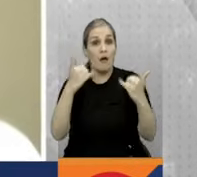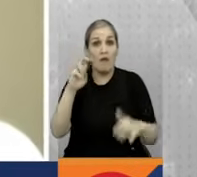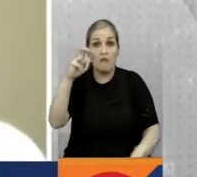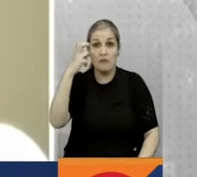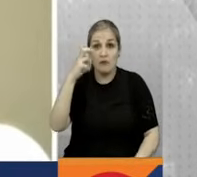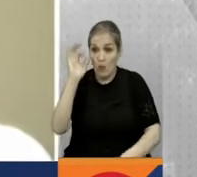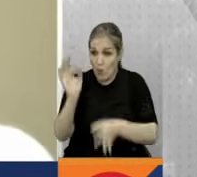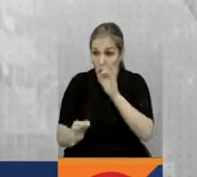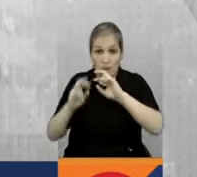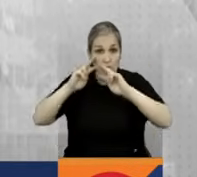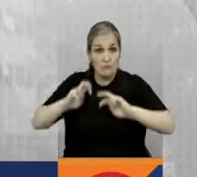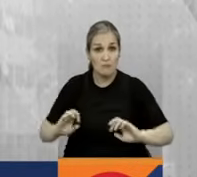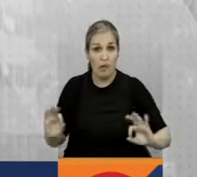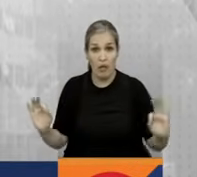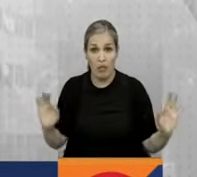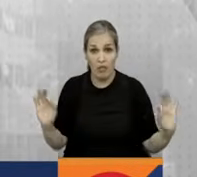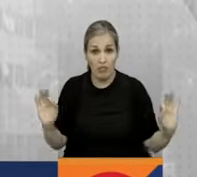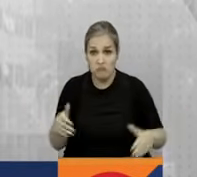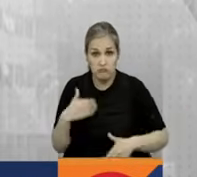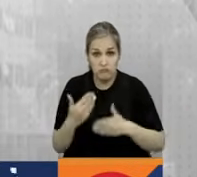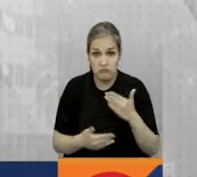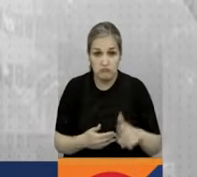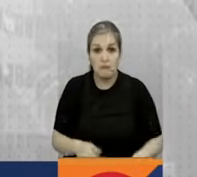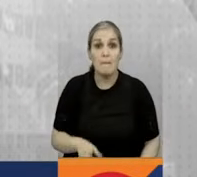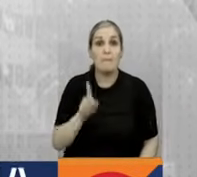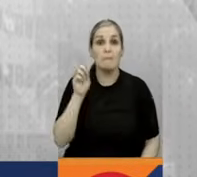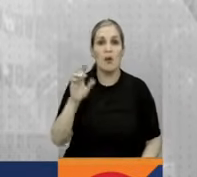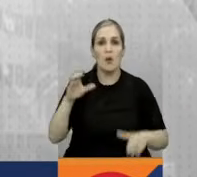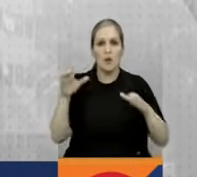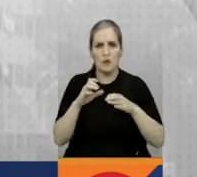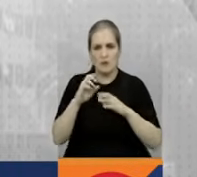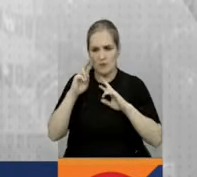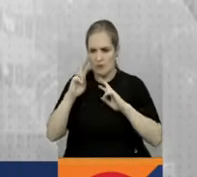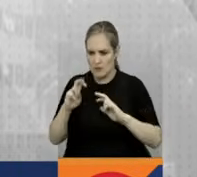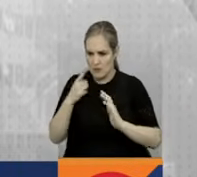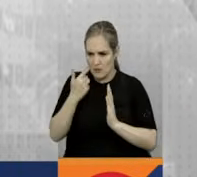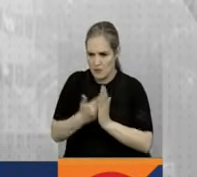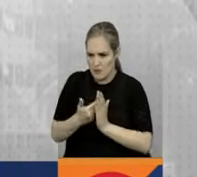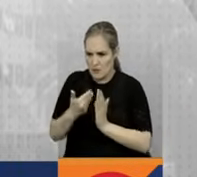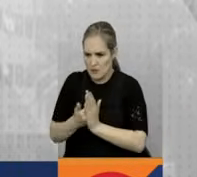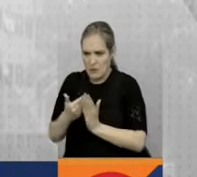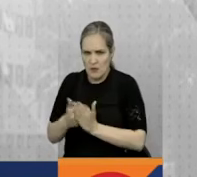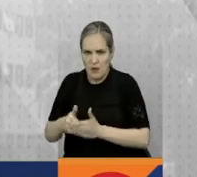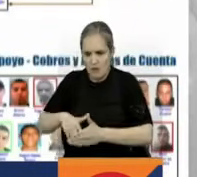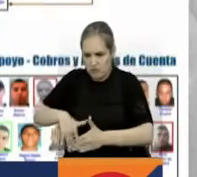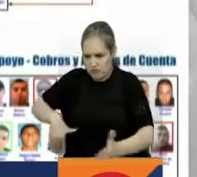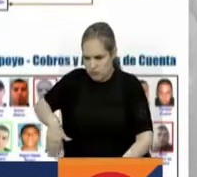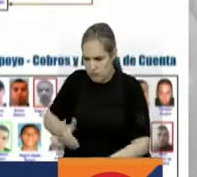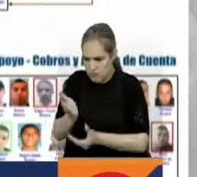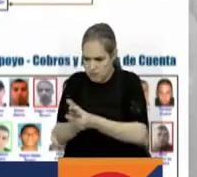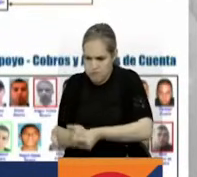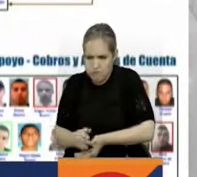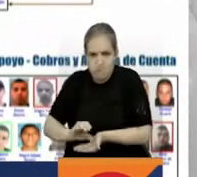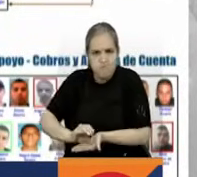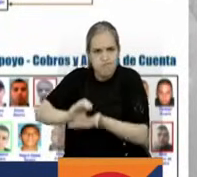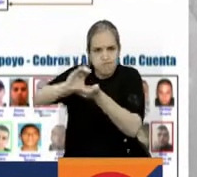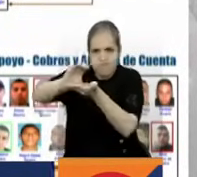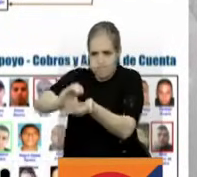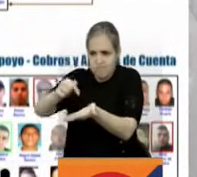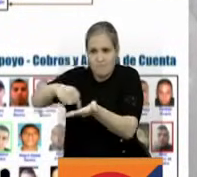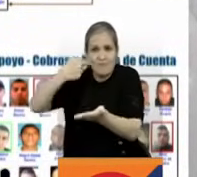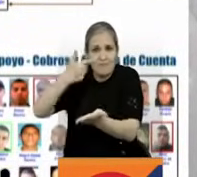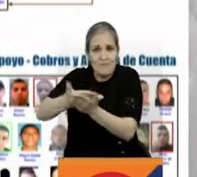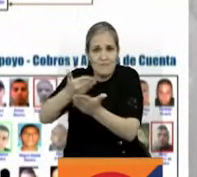ha judicializado, pero los organismos de inteligencia han entregado todos los indicios de sus vínculos con la banda criminal